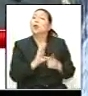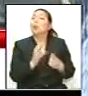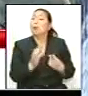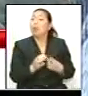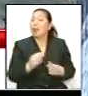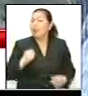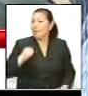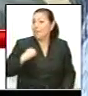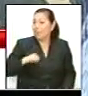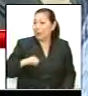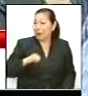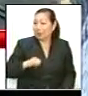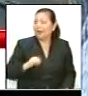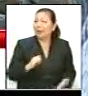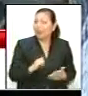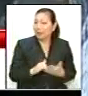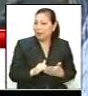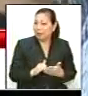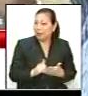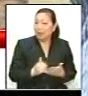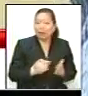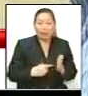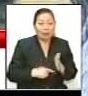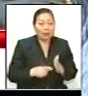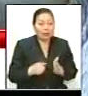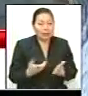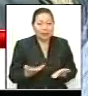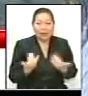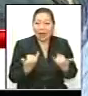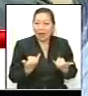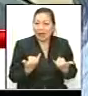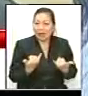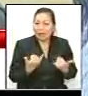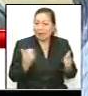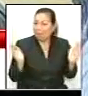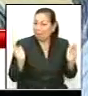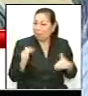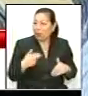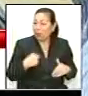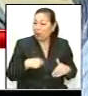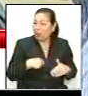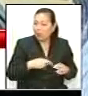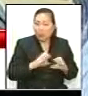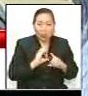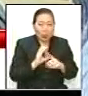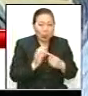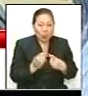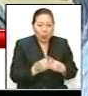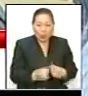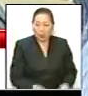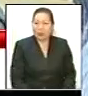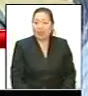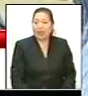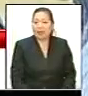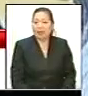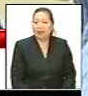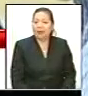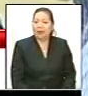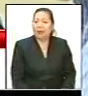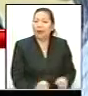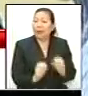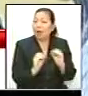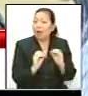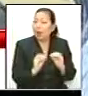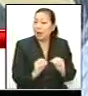la municipalidad, que tienen que resarcirme. O sea, a estos destructores de nuestro patrimonio, les tenemos que